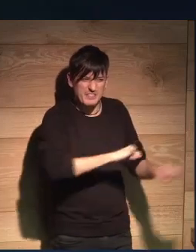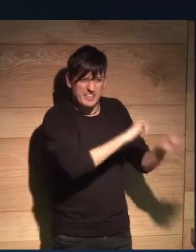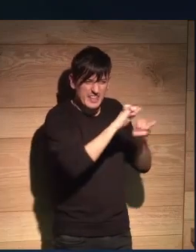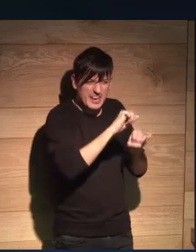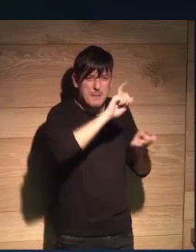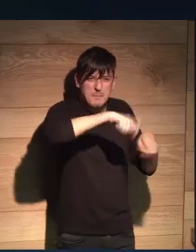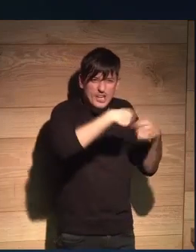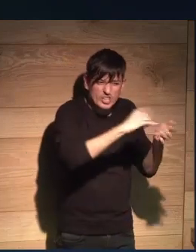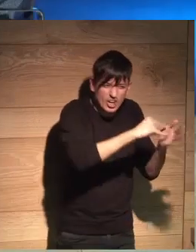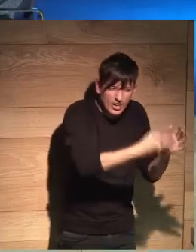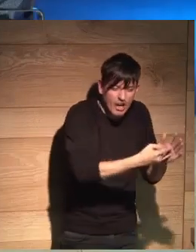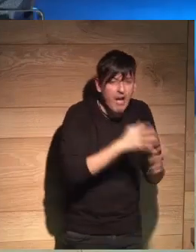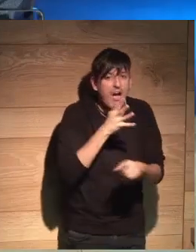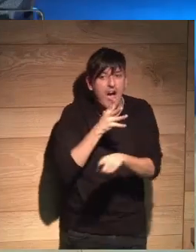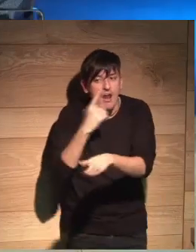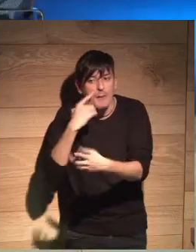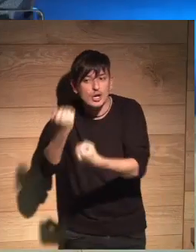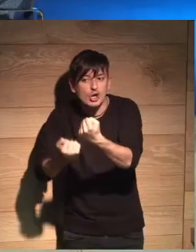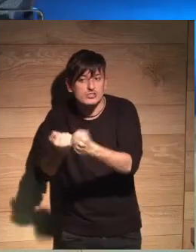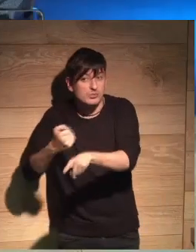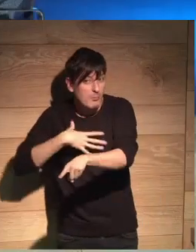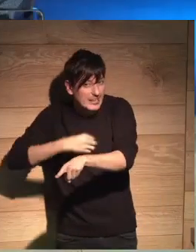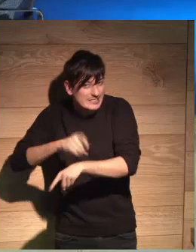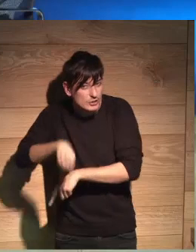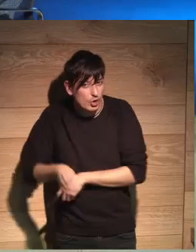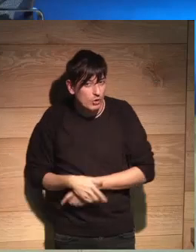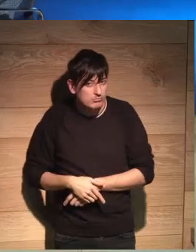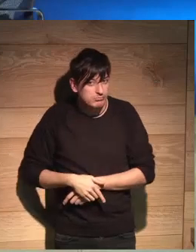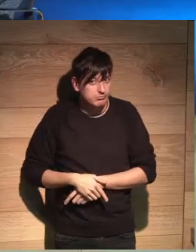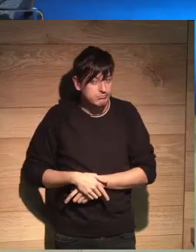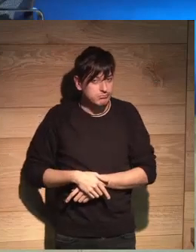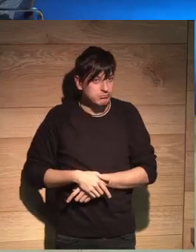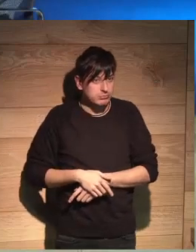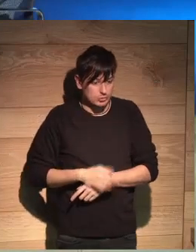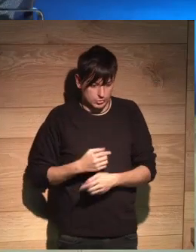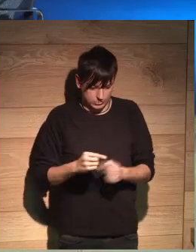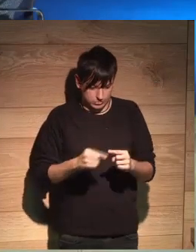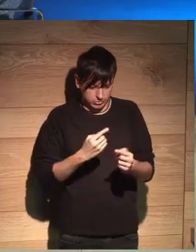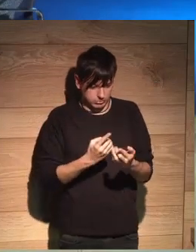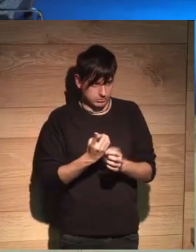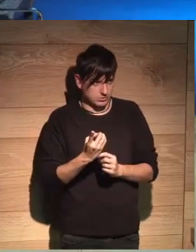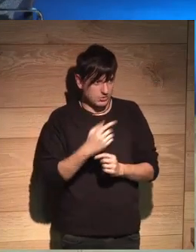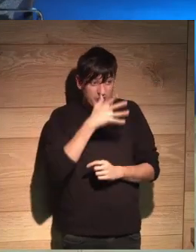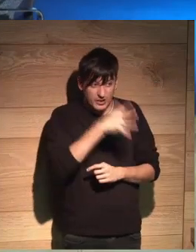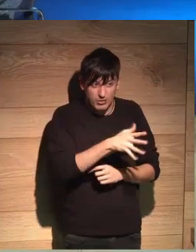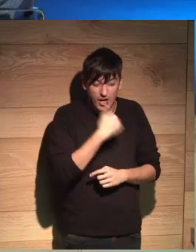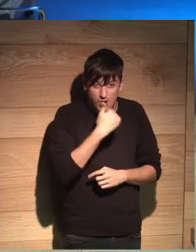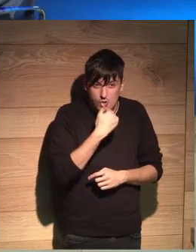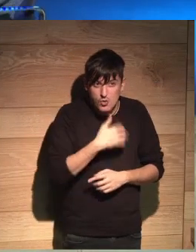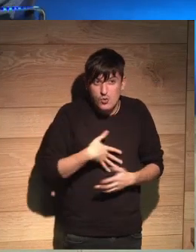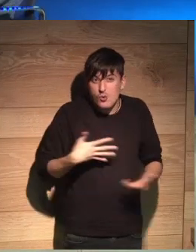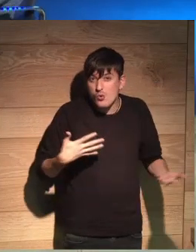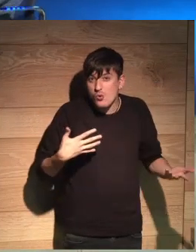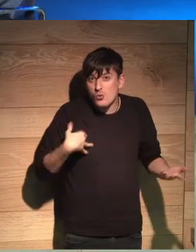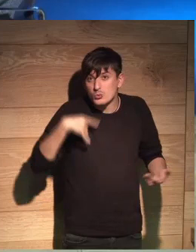biotecnología, a ver si ahora lo eres para coger tu coche. Eso me lo he encontrado yo. ¿Ya has denunciado o lo has dejado ahí? No sabía